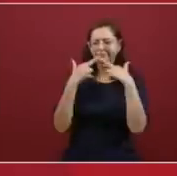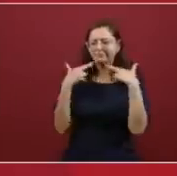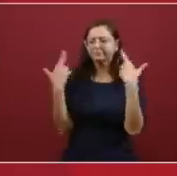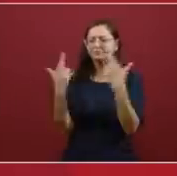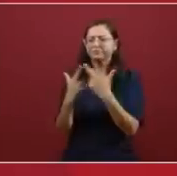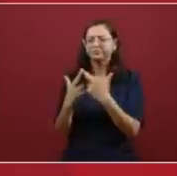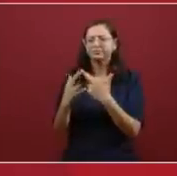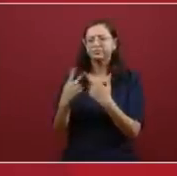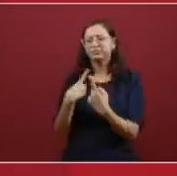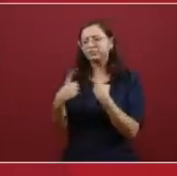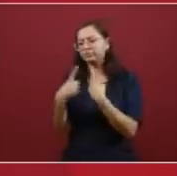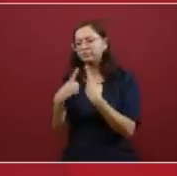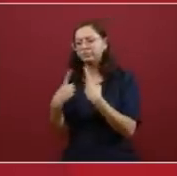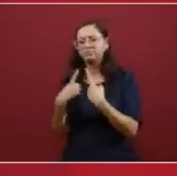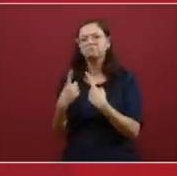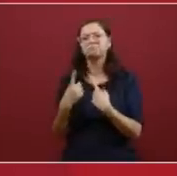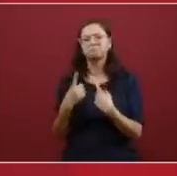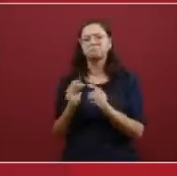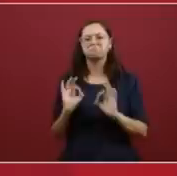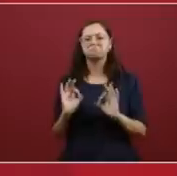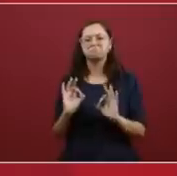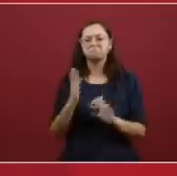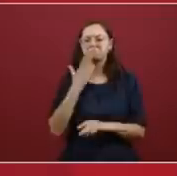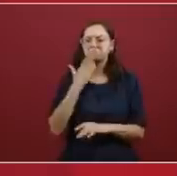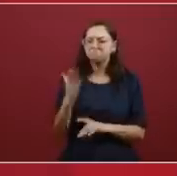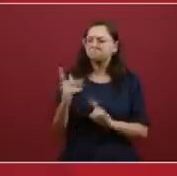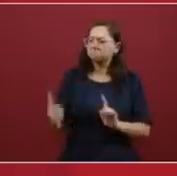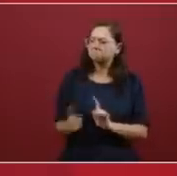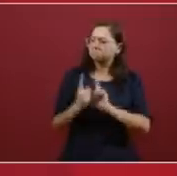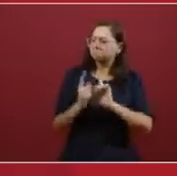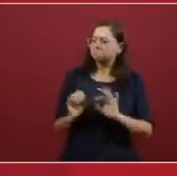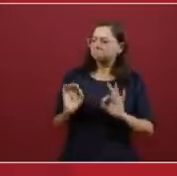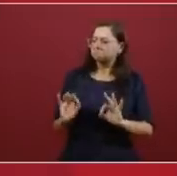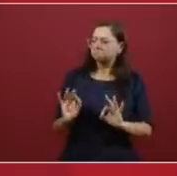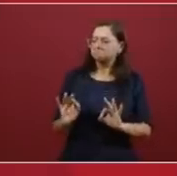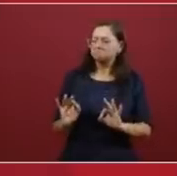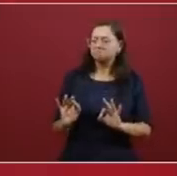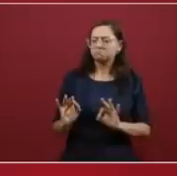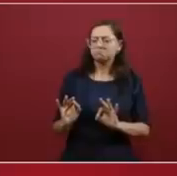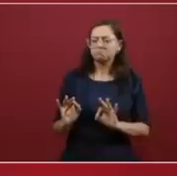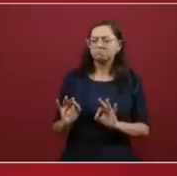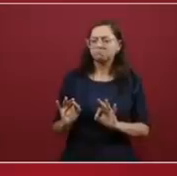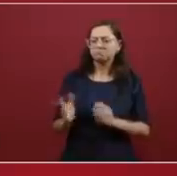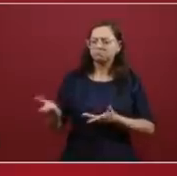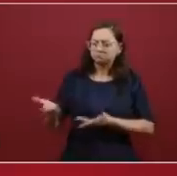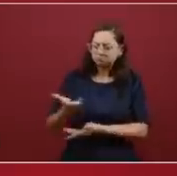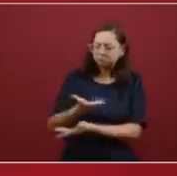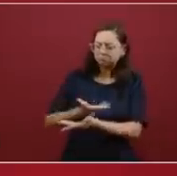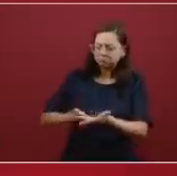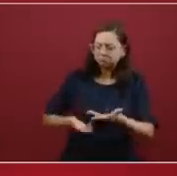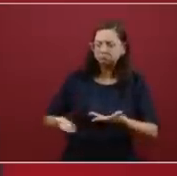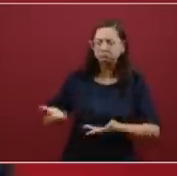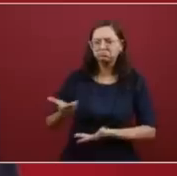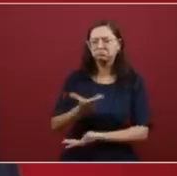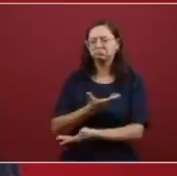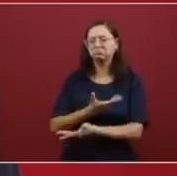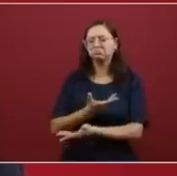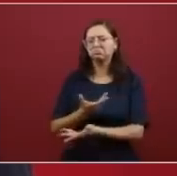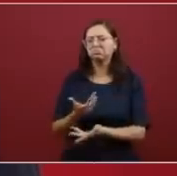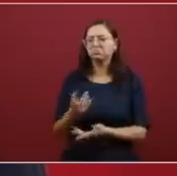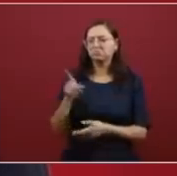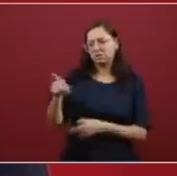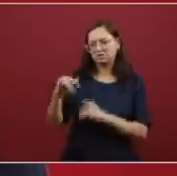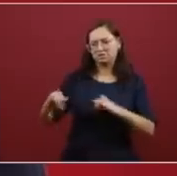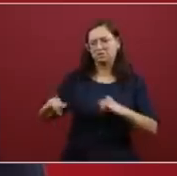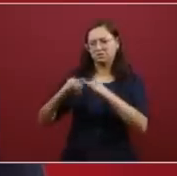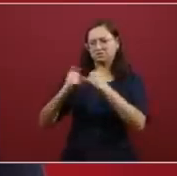una muy buena reunión, un buen encuentro de cooperación. Es un organismo